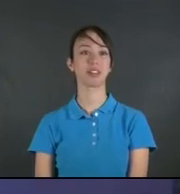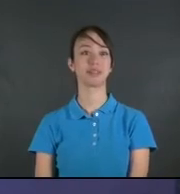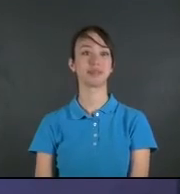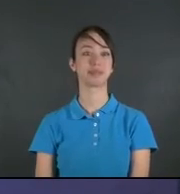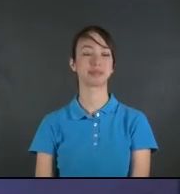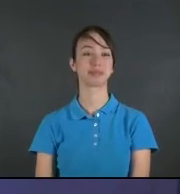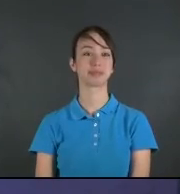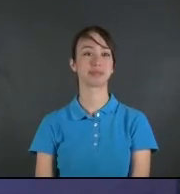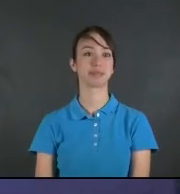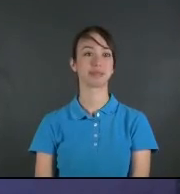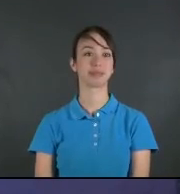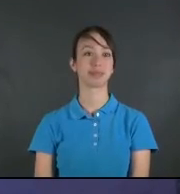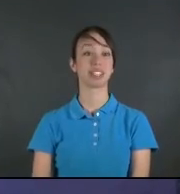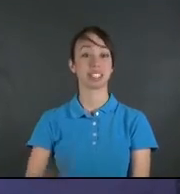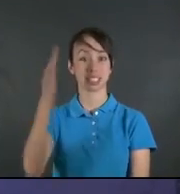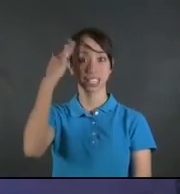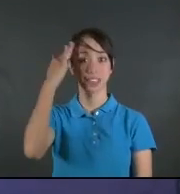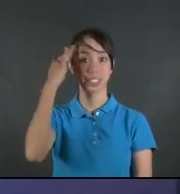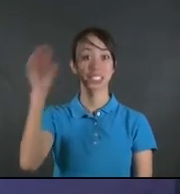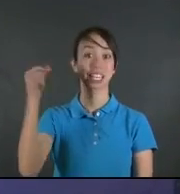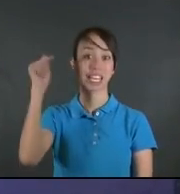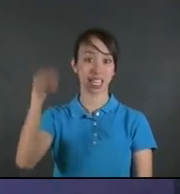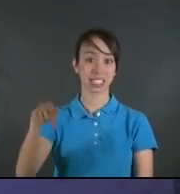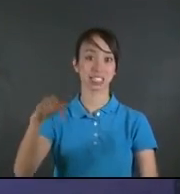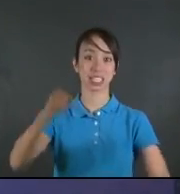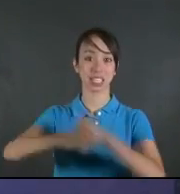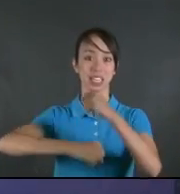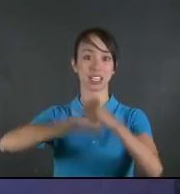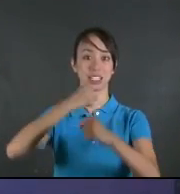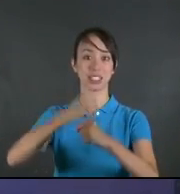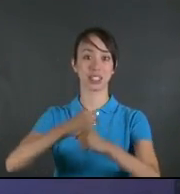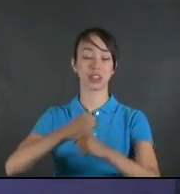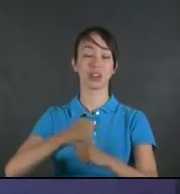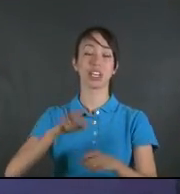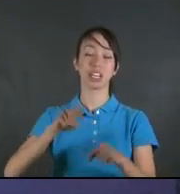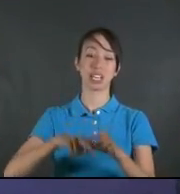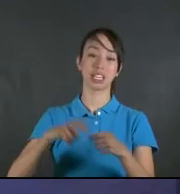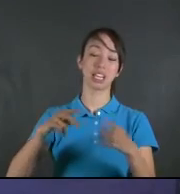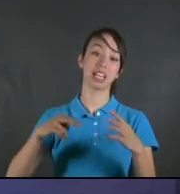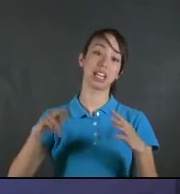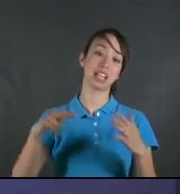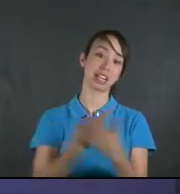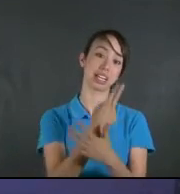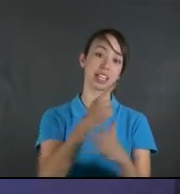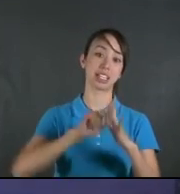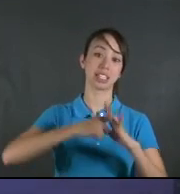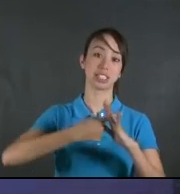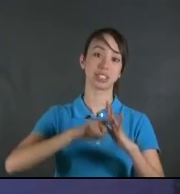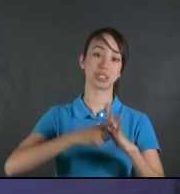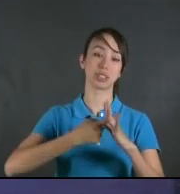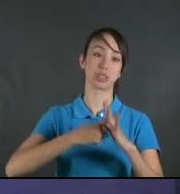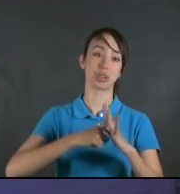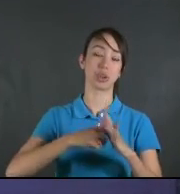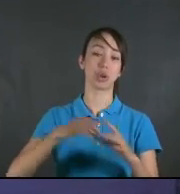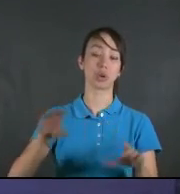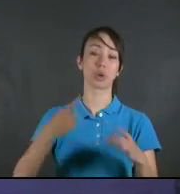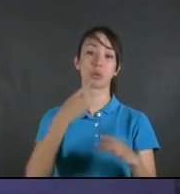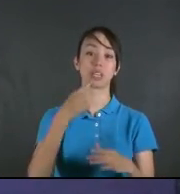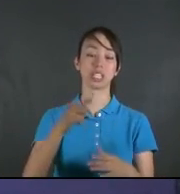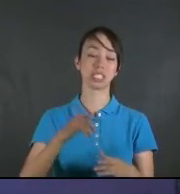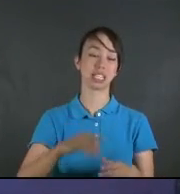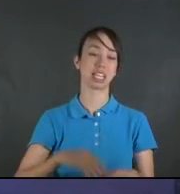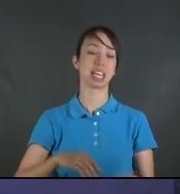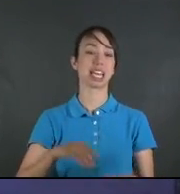mío sabes que este año en el reinicio según el libro de nehemías